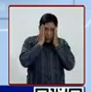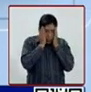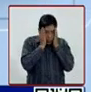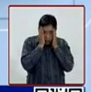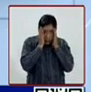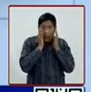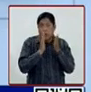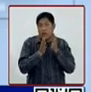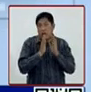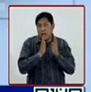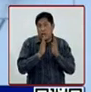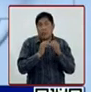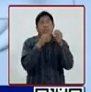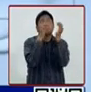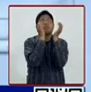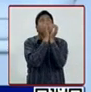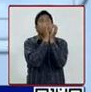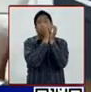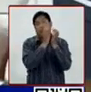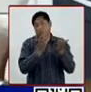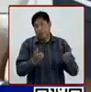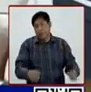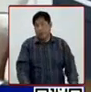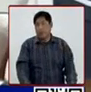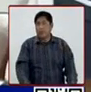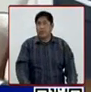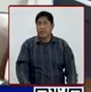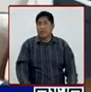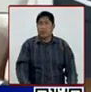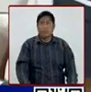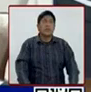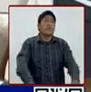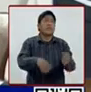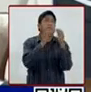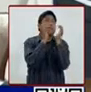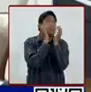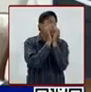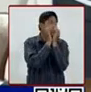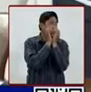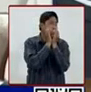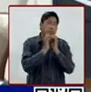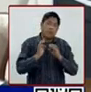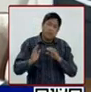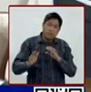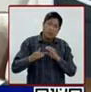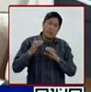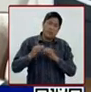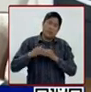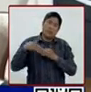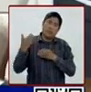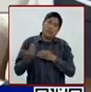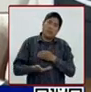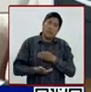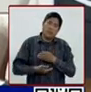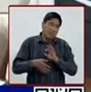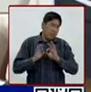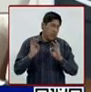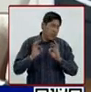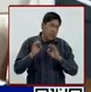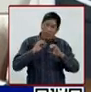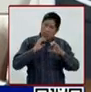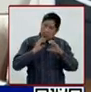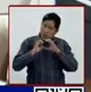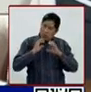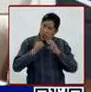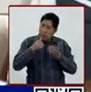y al que hizo referencia el defensor del pueblo las defensoría del pueblo no han recibido una invitación oficial ni